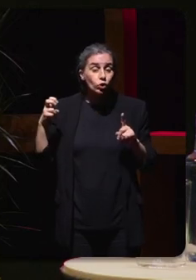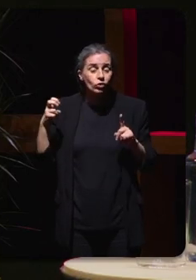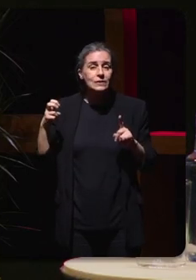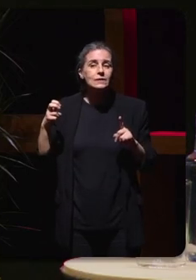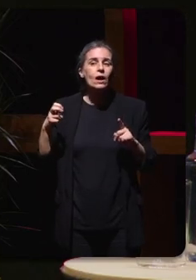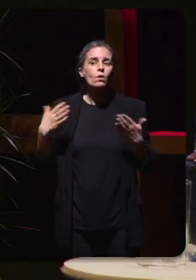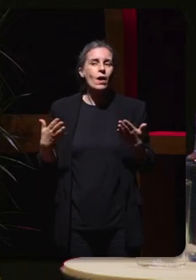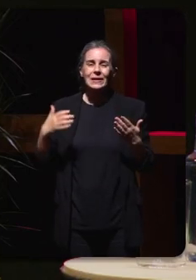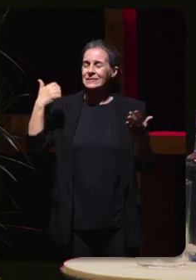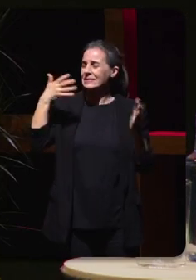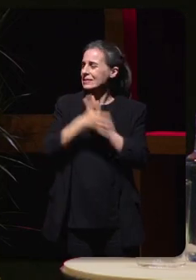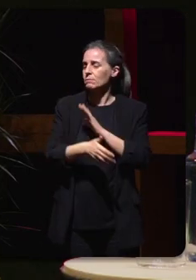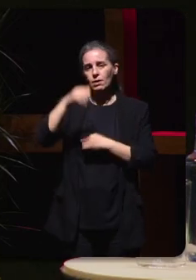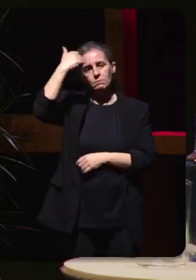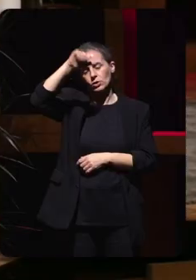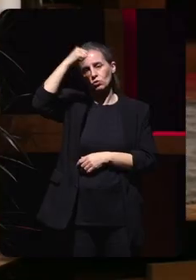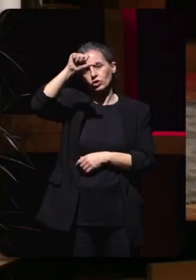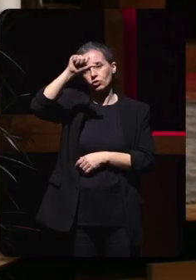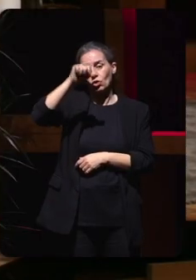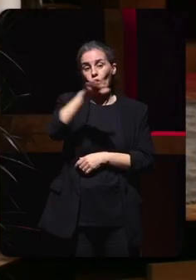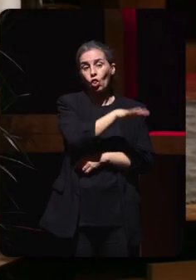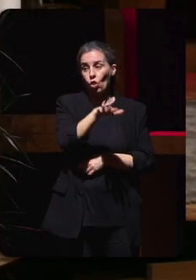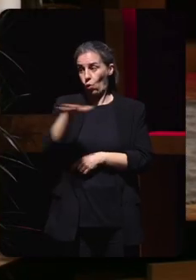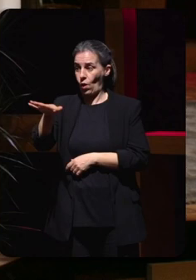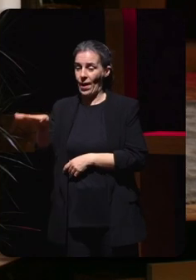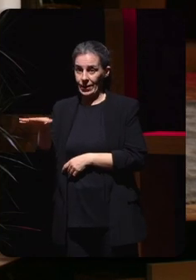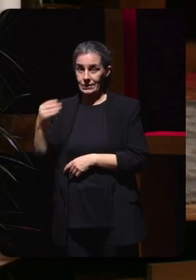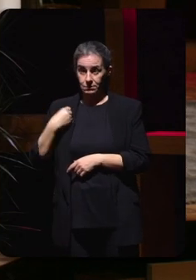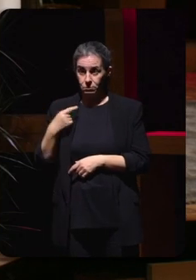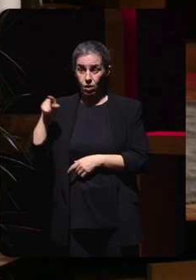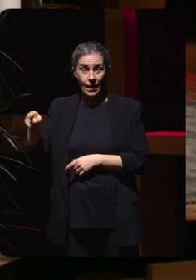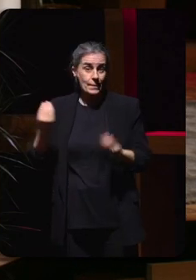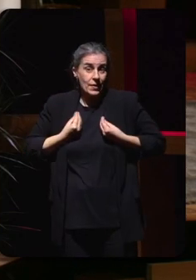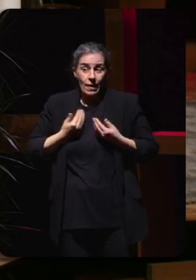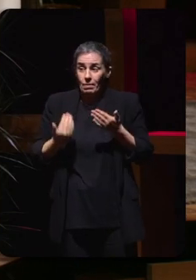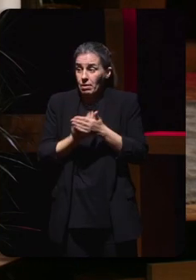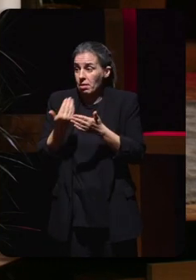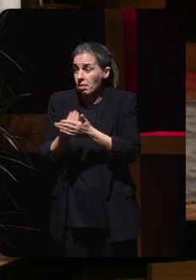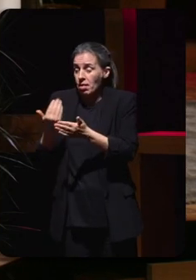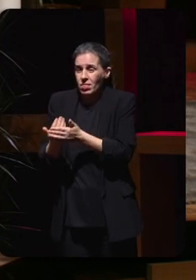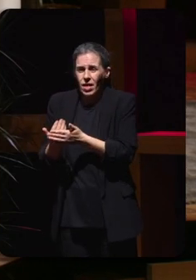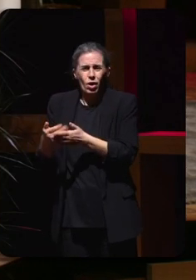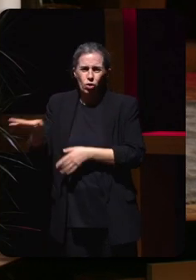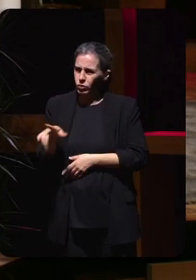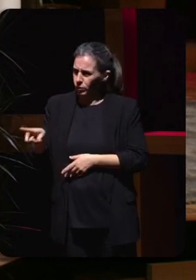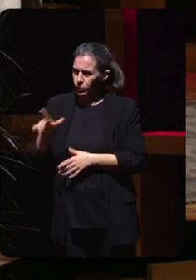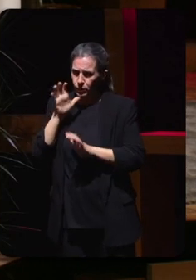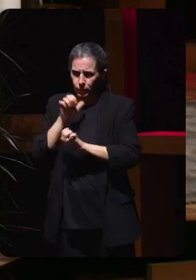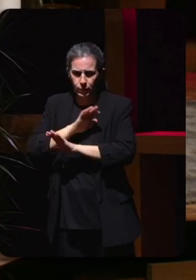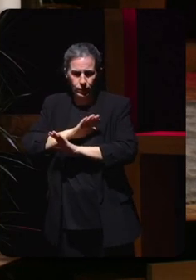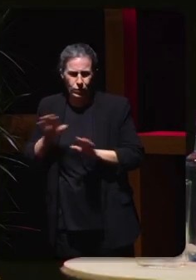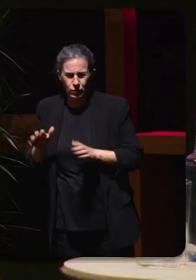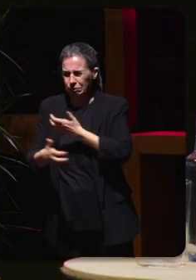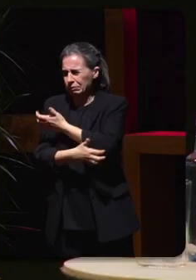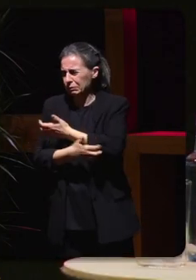que siempre en masculino. En esos lugares, la vida diaria, de esos lugares terribles, ¿no?, de una precariedad y